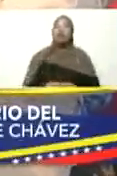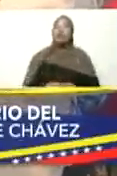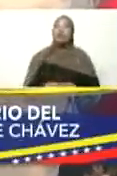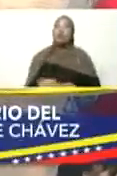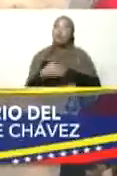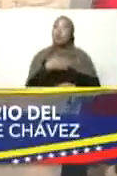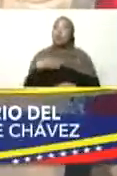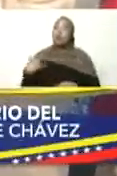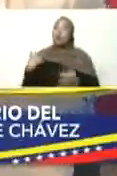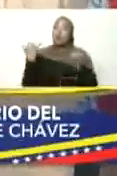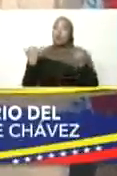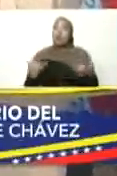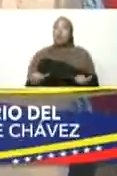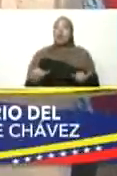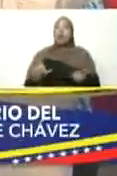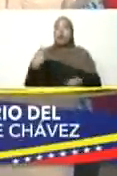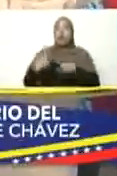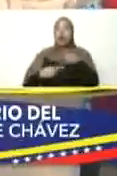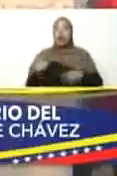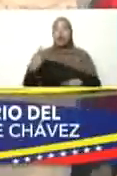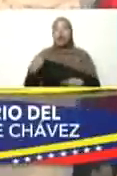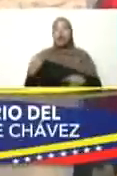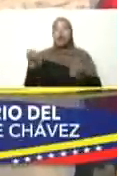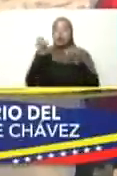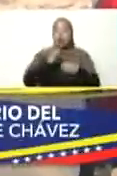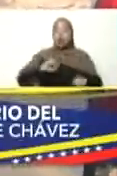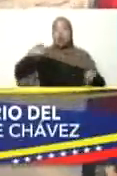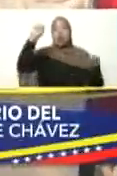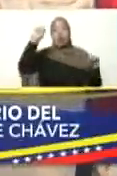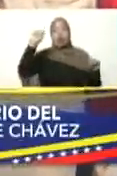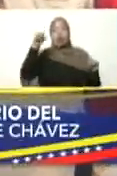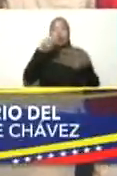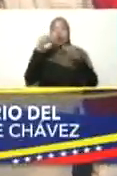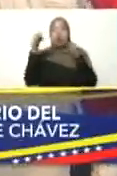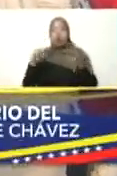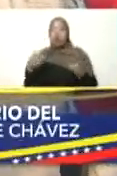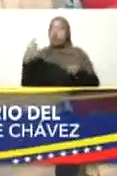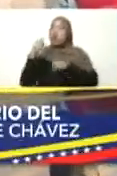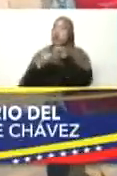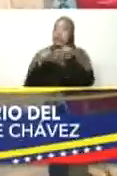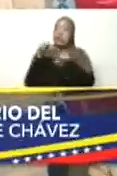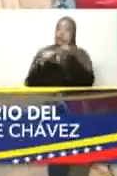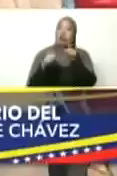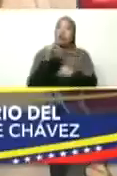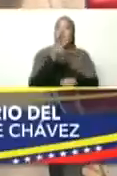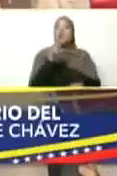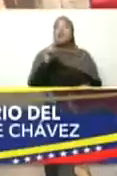olvidémonos, jamás va a haber florecimiento del socialismo verdadero del siglo XXI.